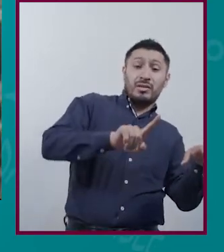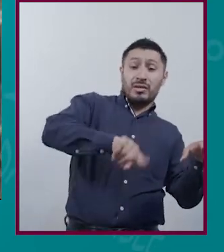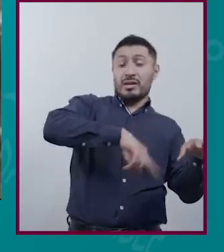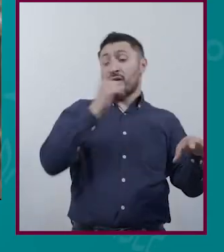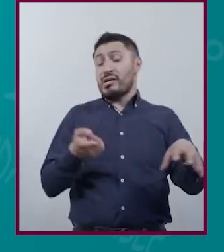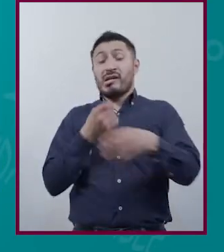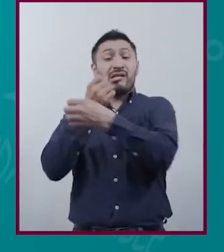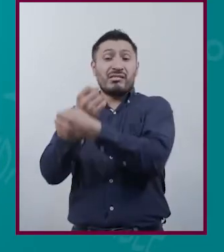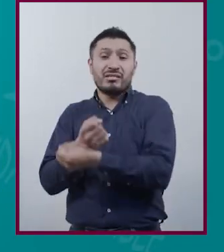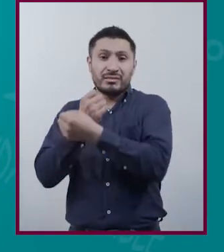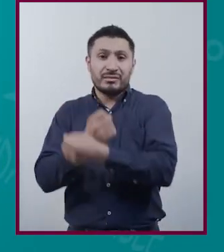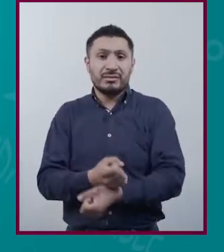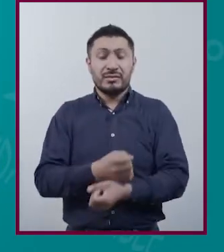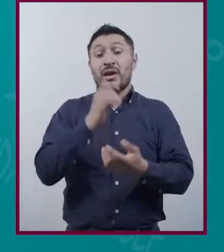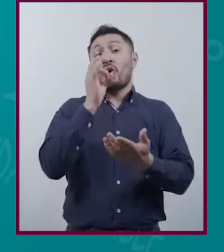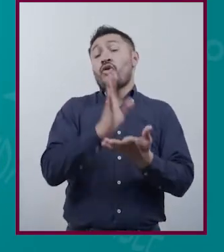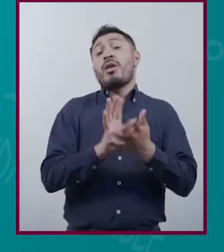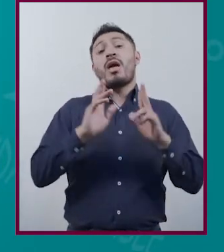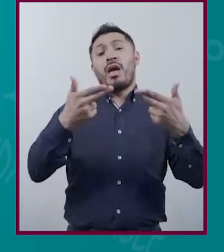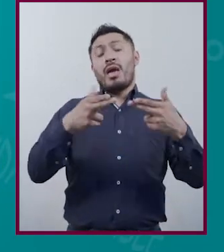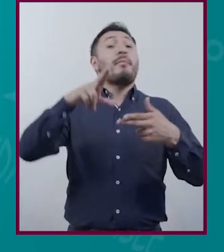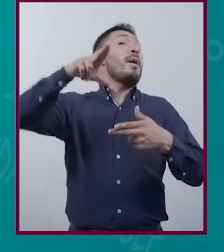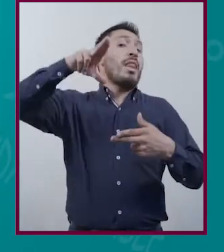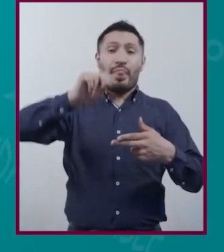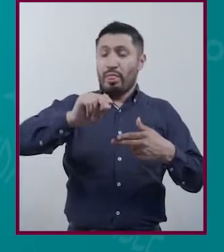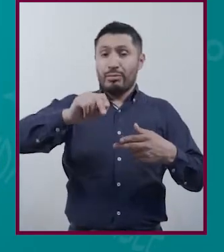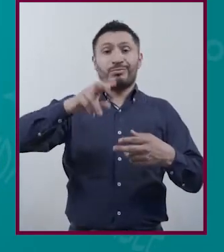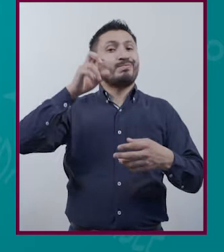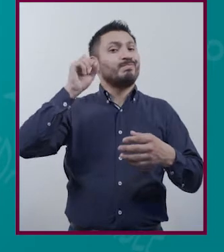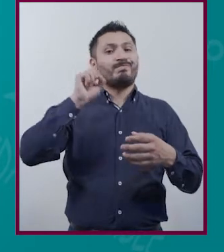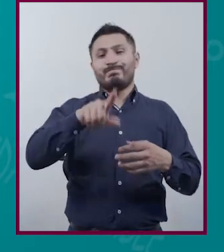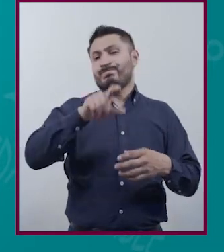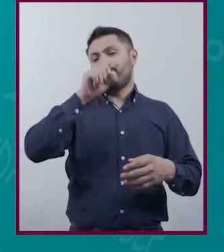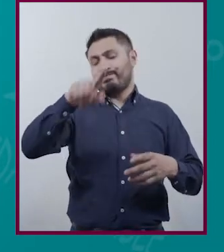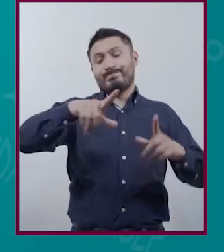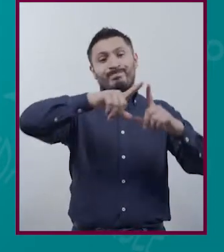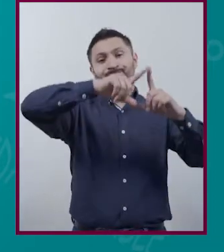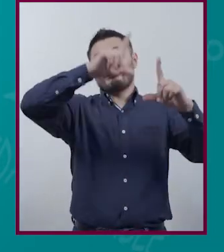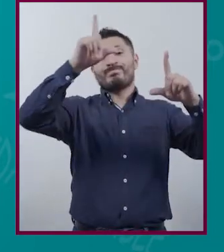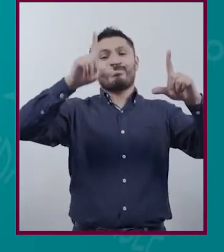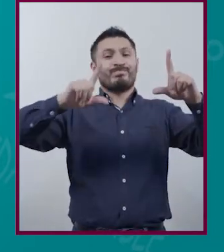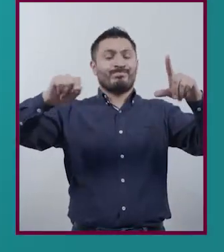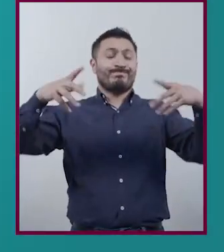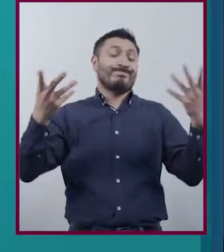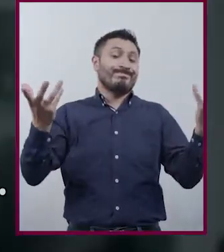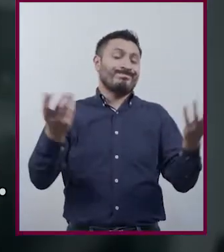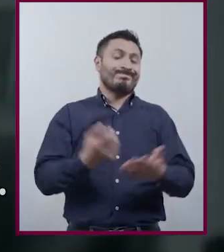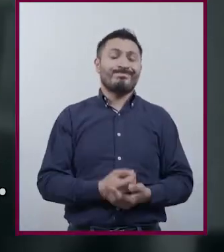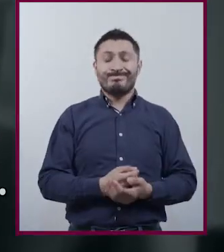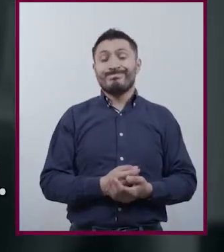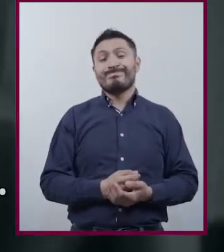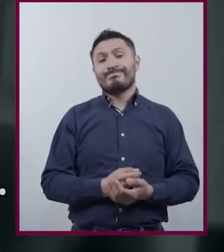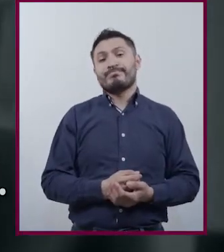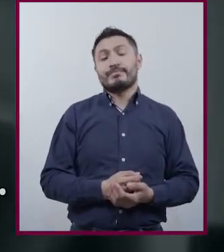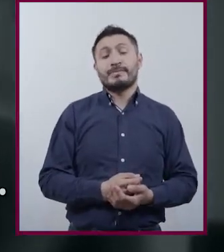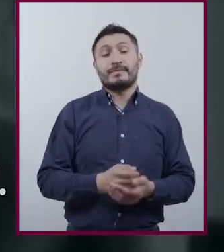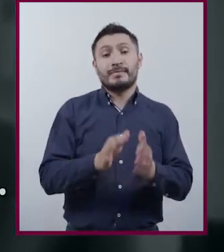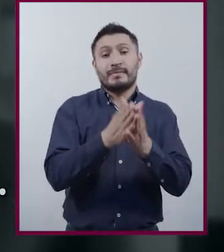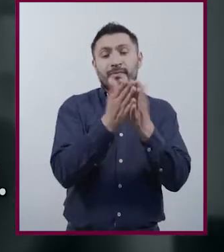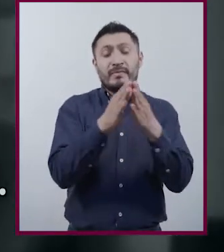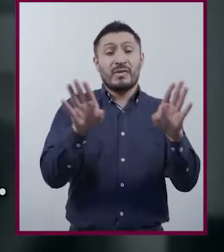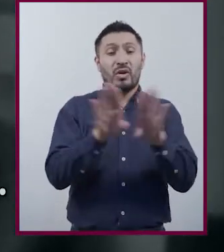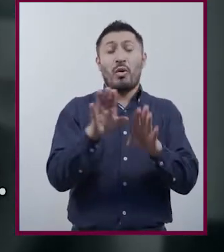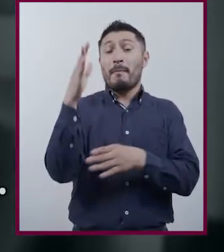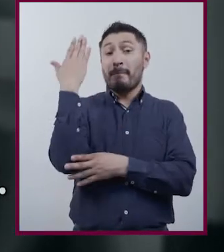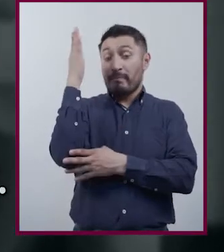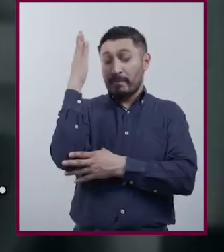nada exclusiva de Chiapas, pues desgraciadamente se repetía casi en todo el país. Una novela es como un